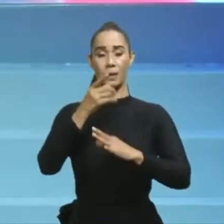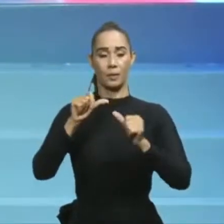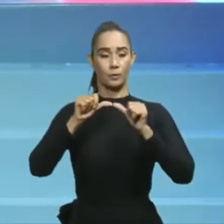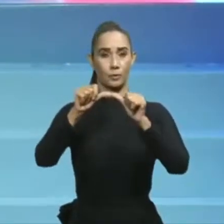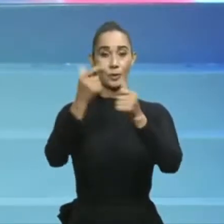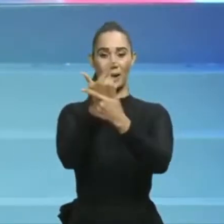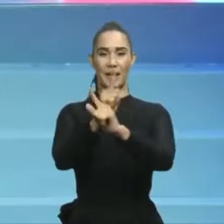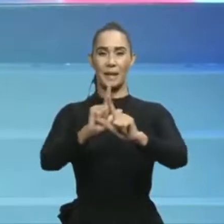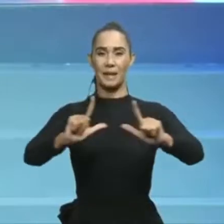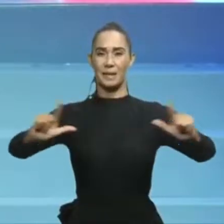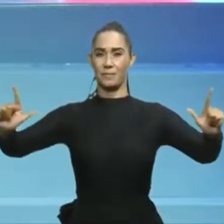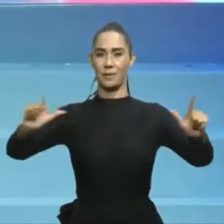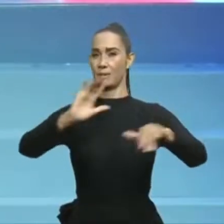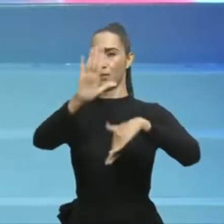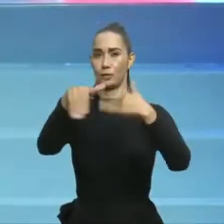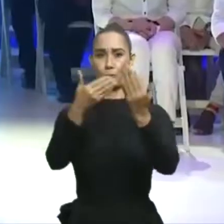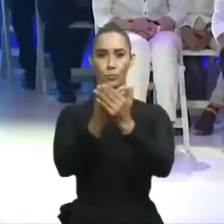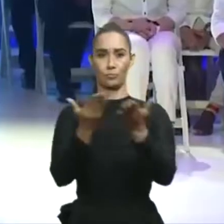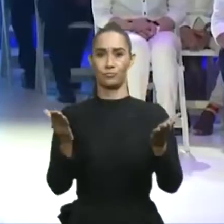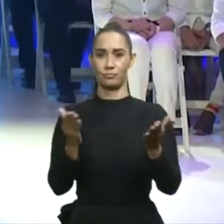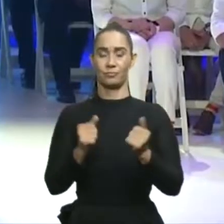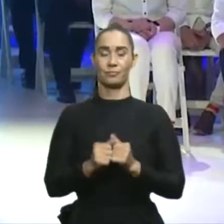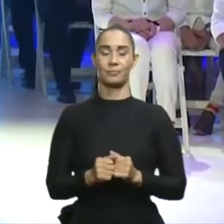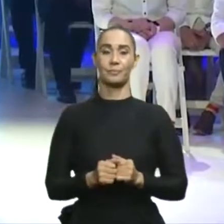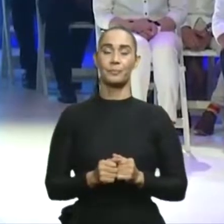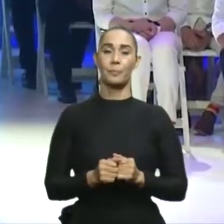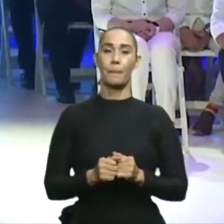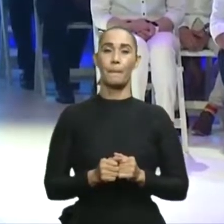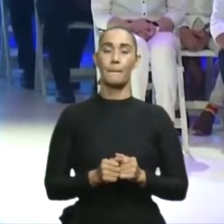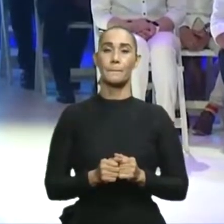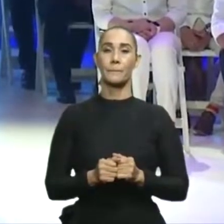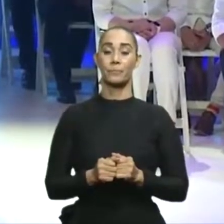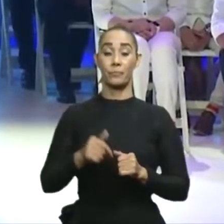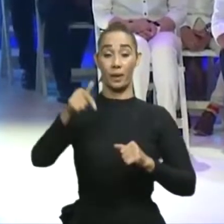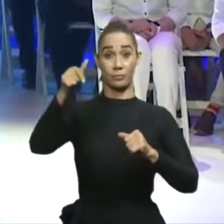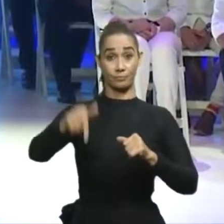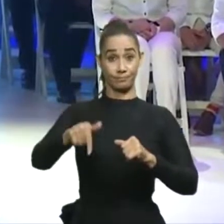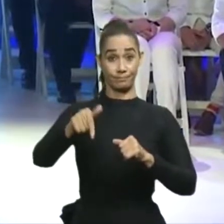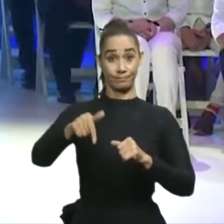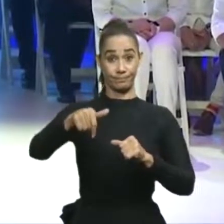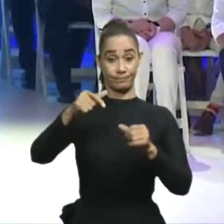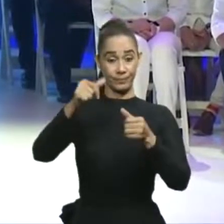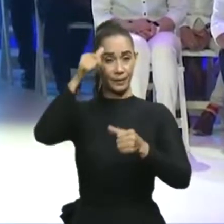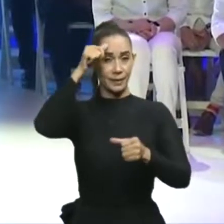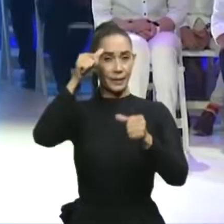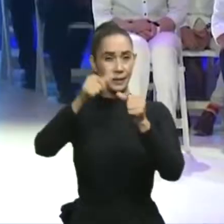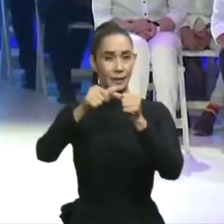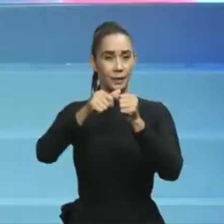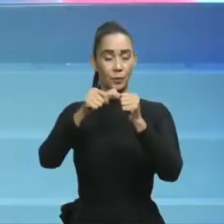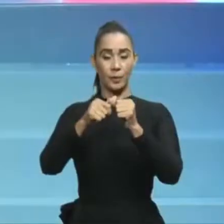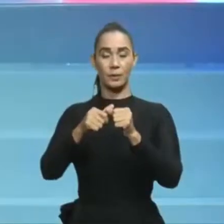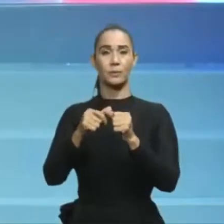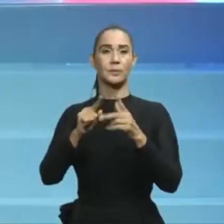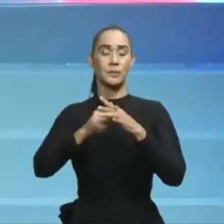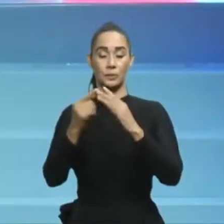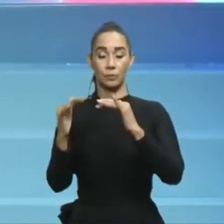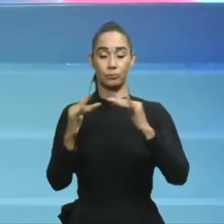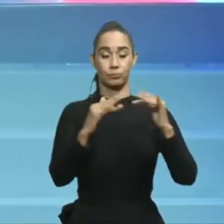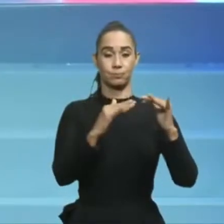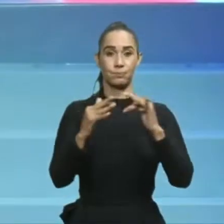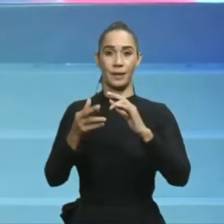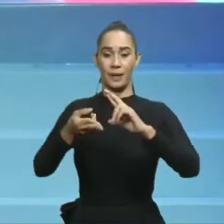libre de toda dominación colonial este acontecimiento dio lugar a la guerra de la restauración